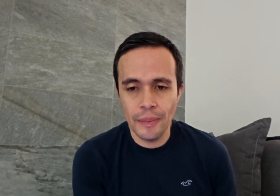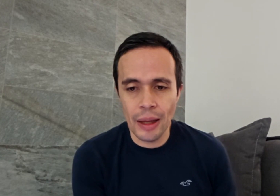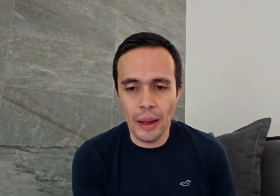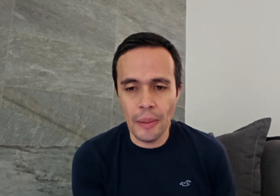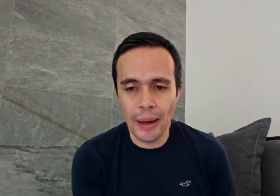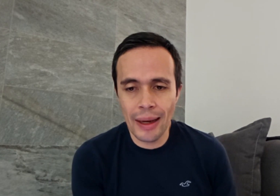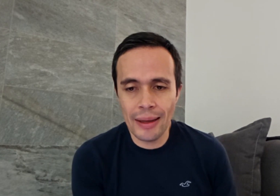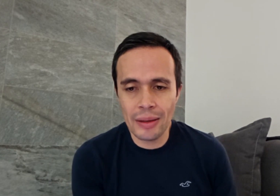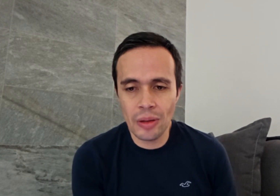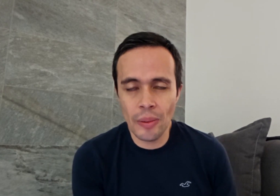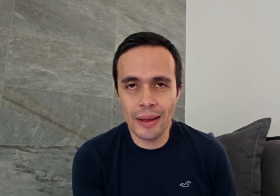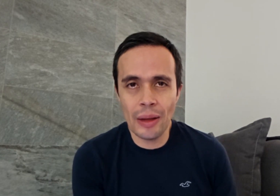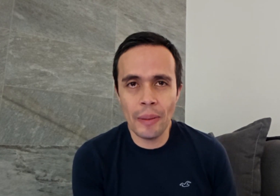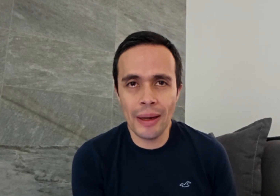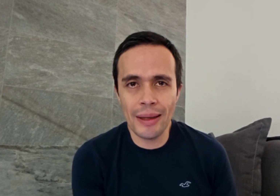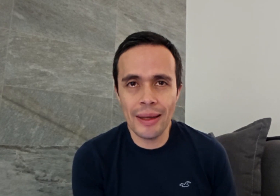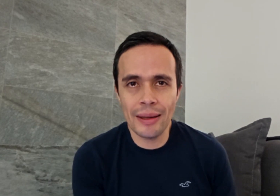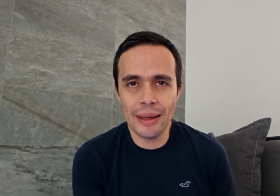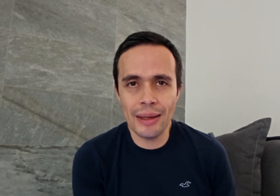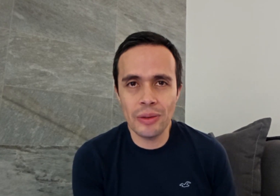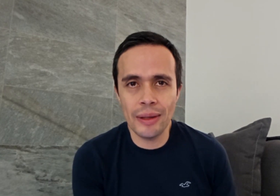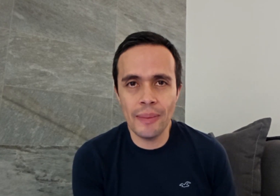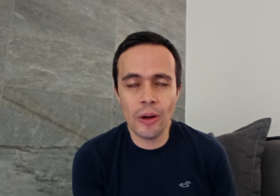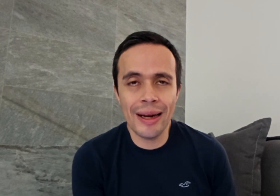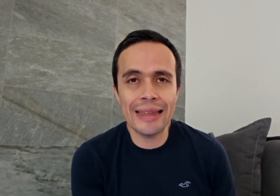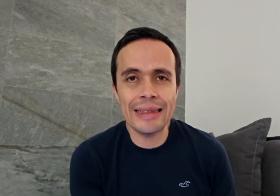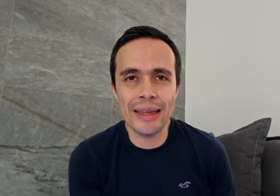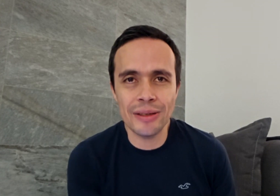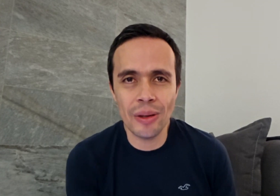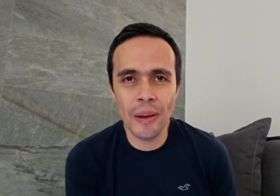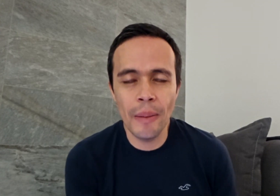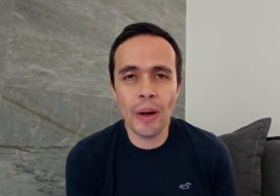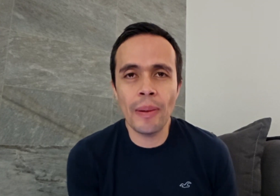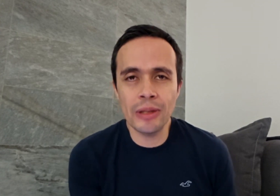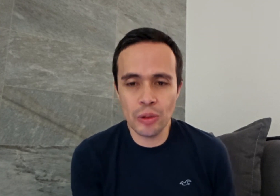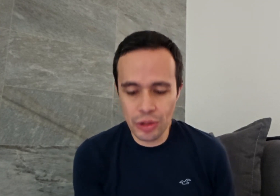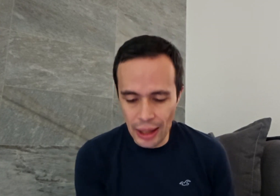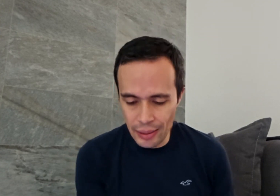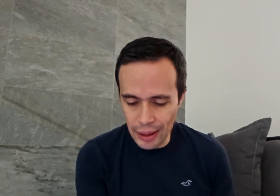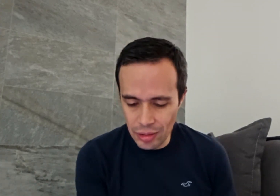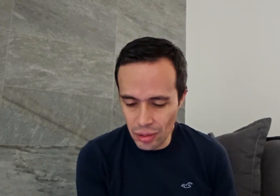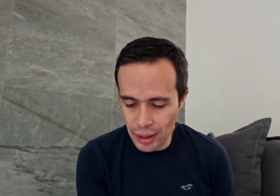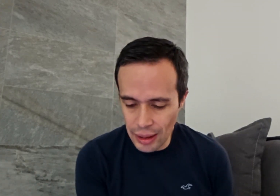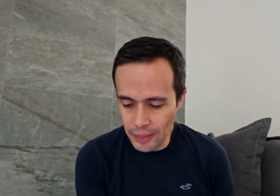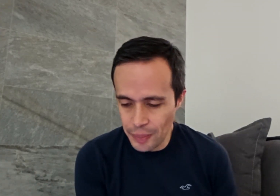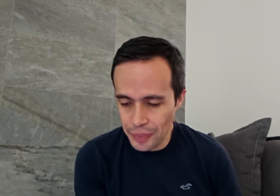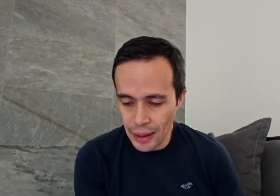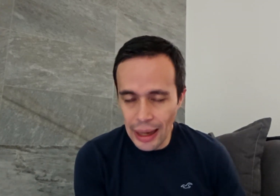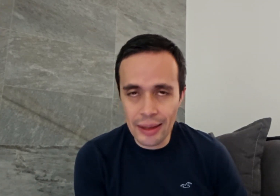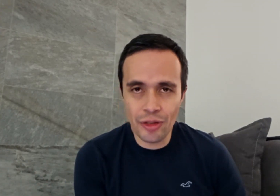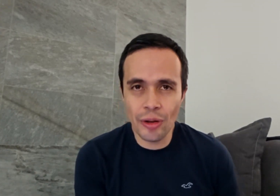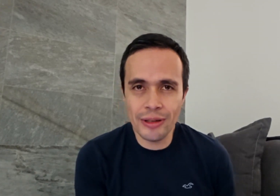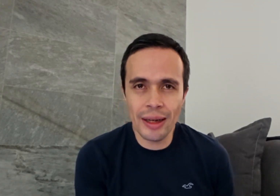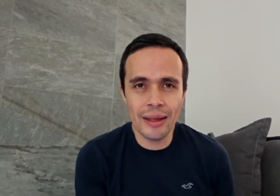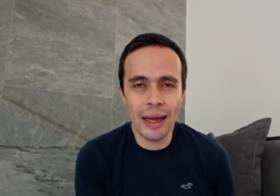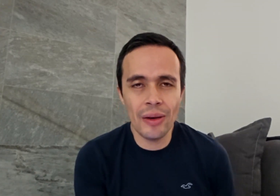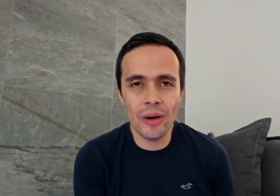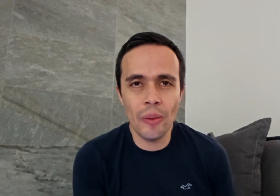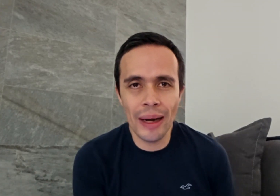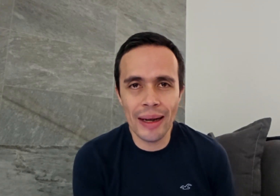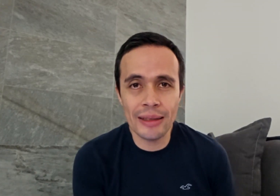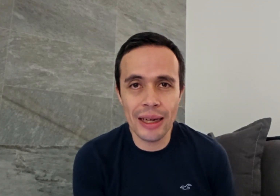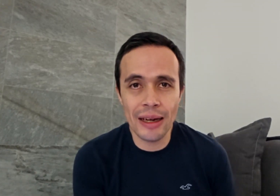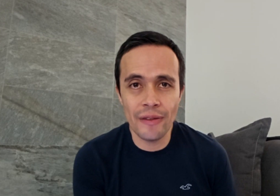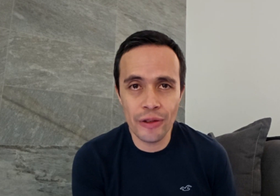y va a quedar solventado a partir de su democratización. Pero vamos a escuchar esto que ha dicho el